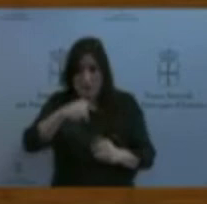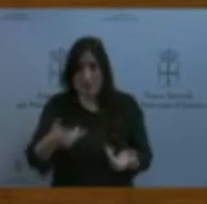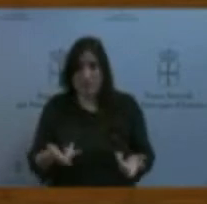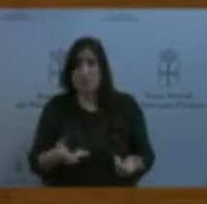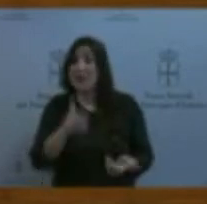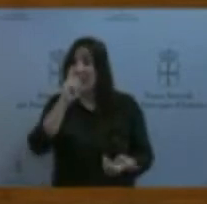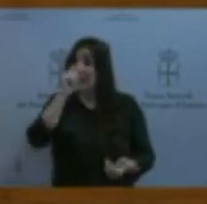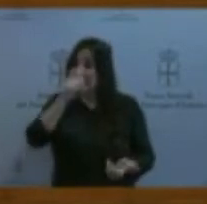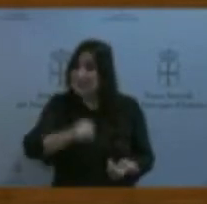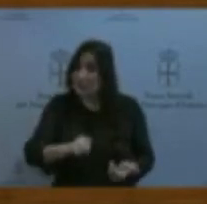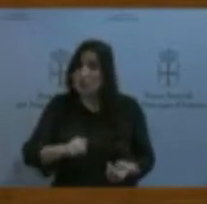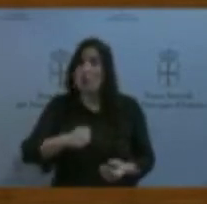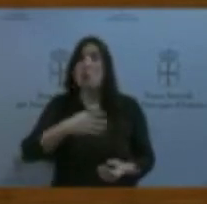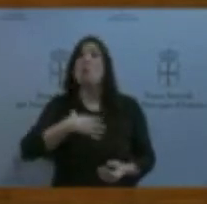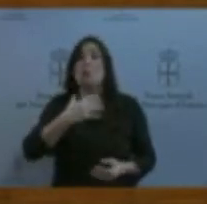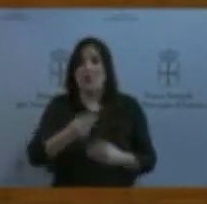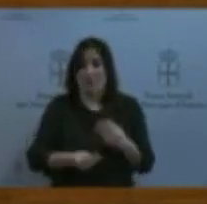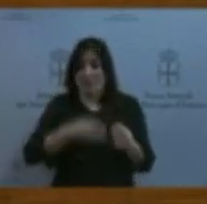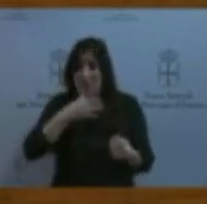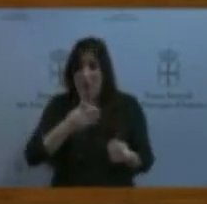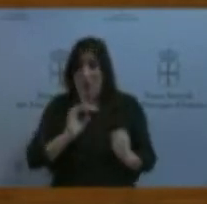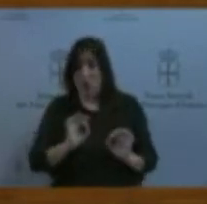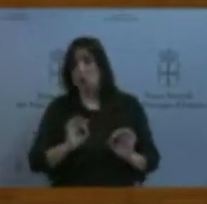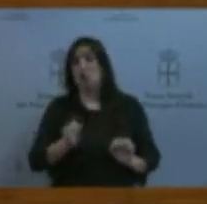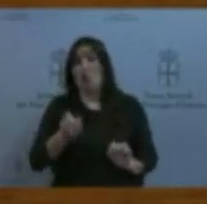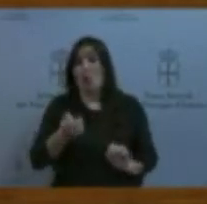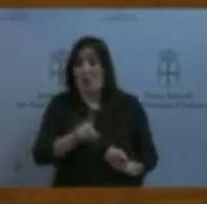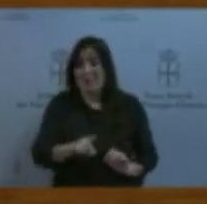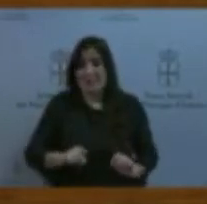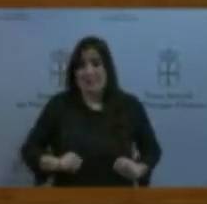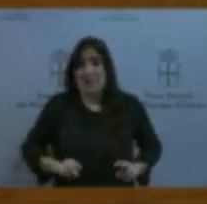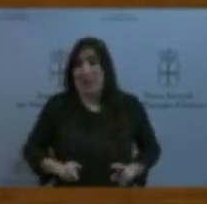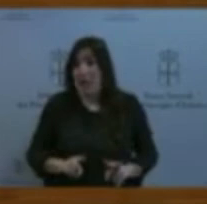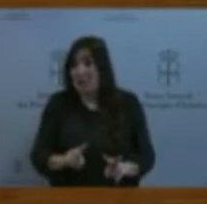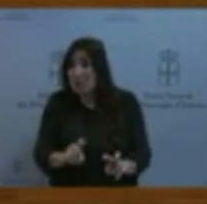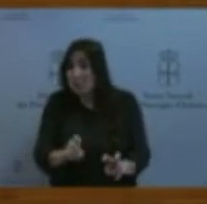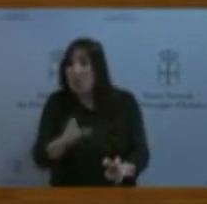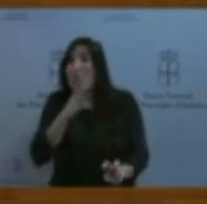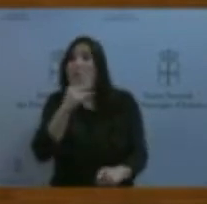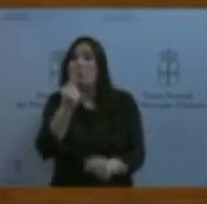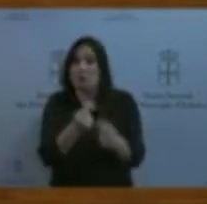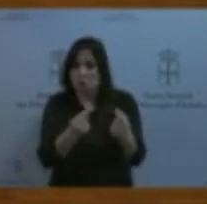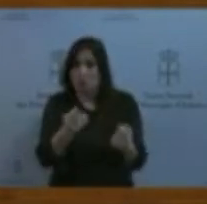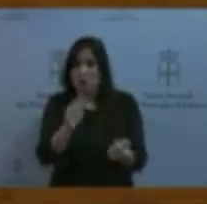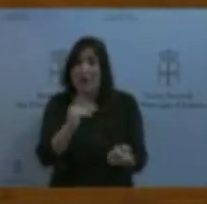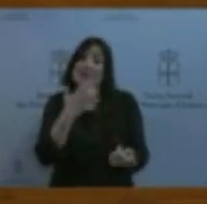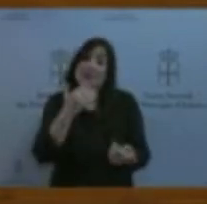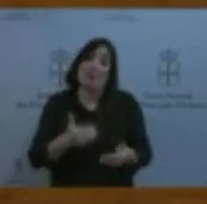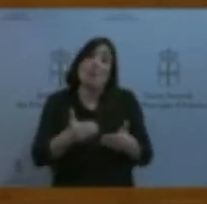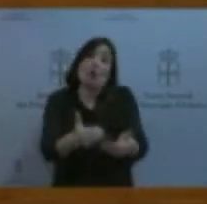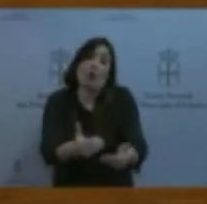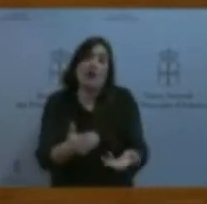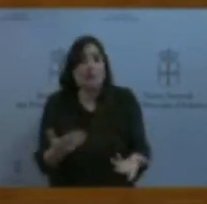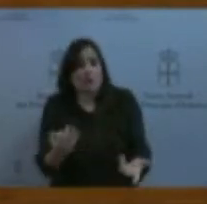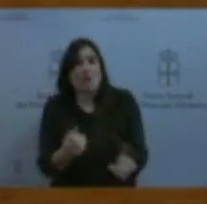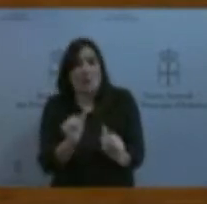primeros meses del año, como consecuencia de que existe presupuesto. Si hubiera prórroga presupuestaria, pues tendríamos que hacerlo en un periodo de